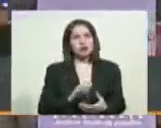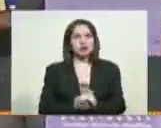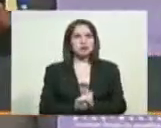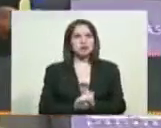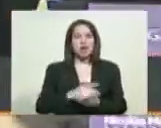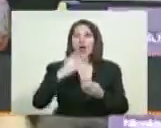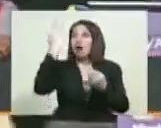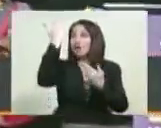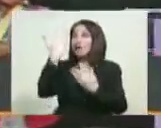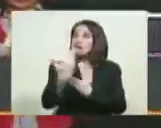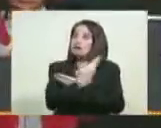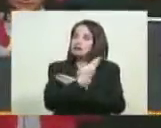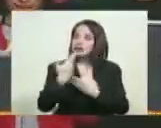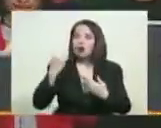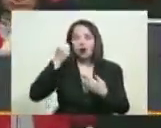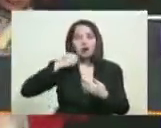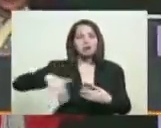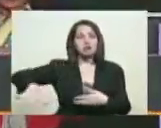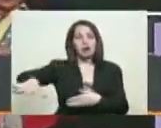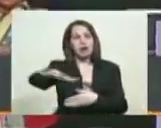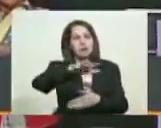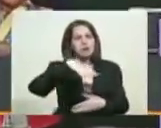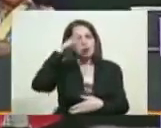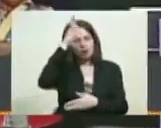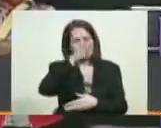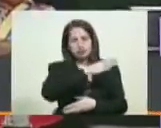sus bendiciones para el pueblo de Venezuela.